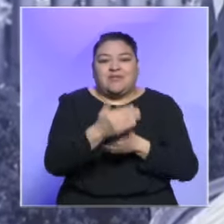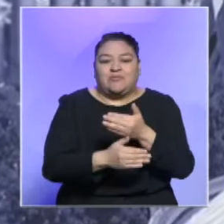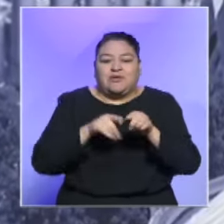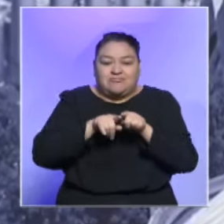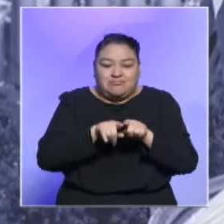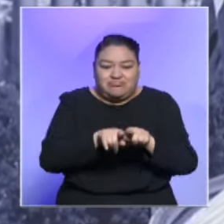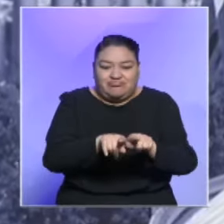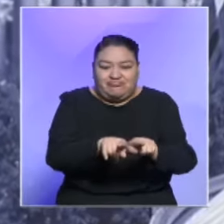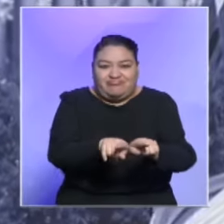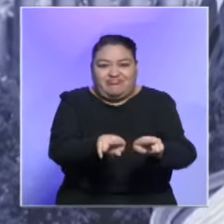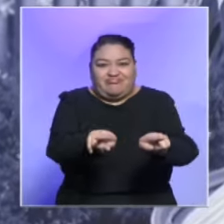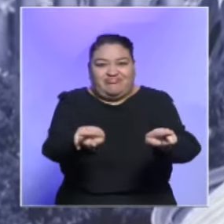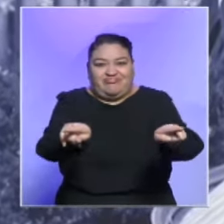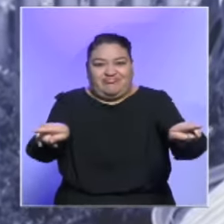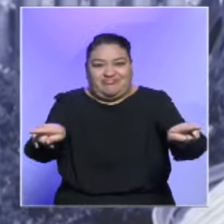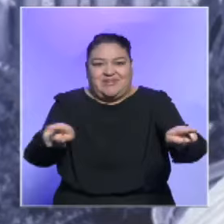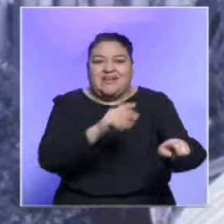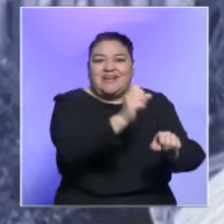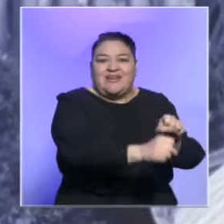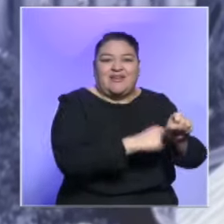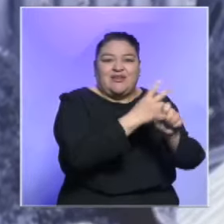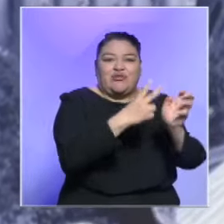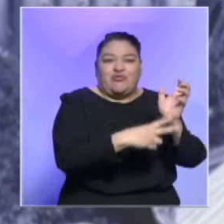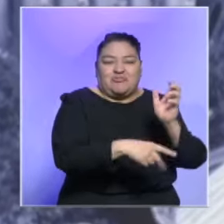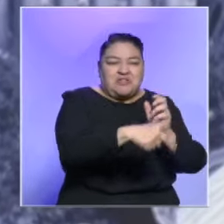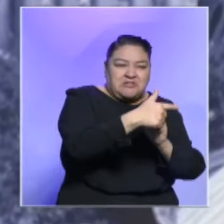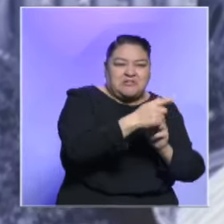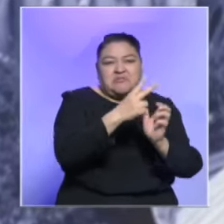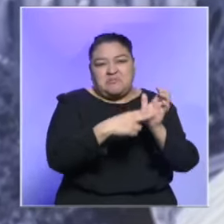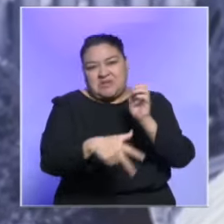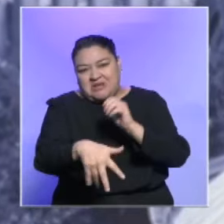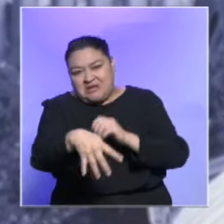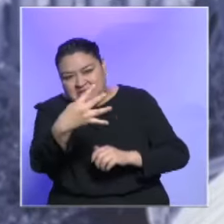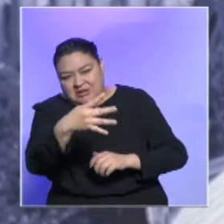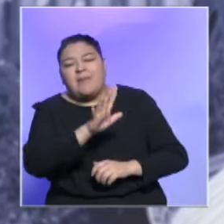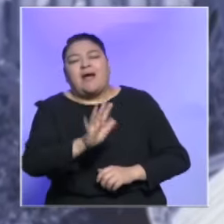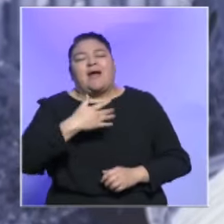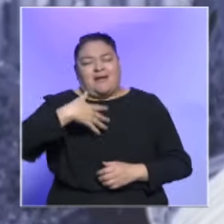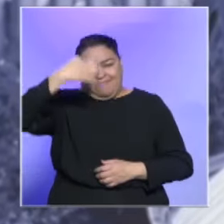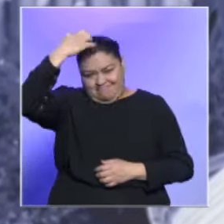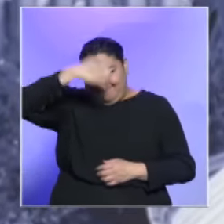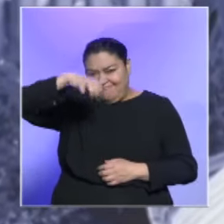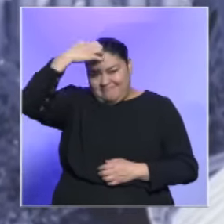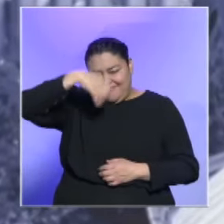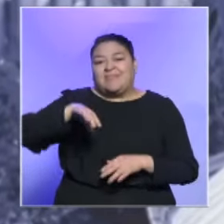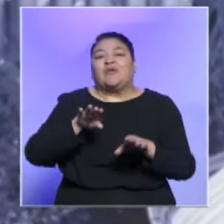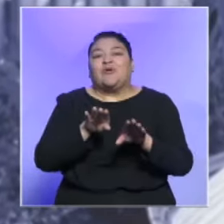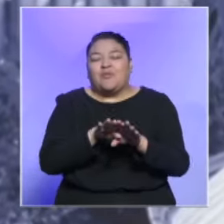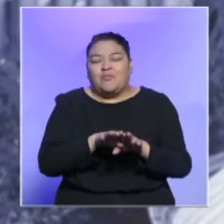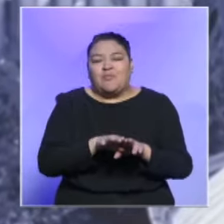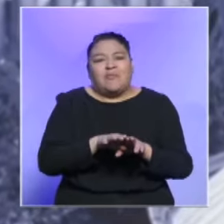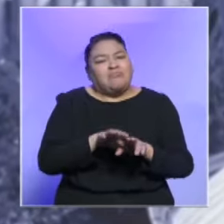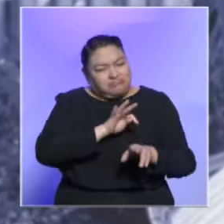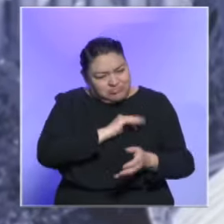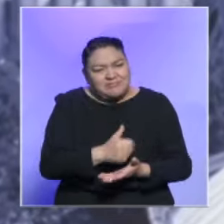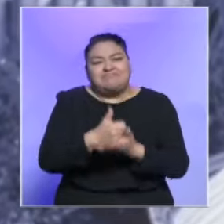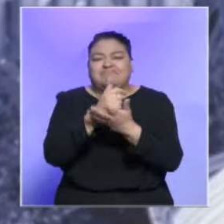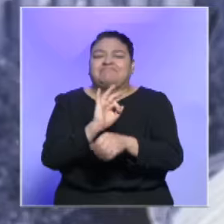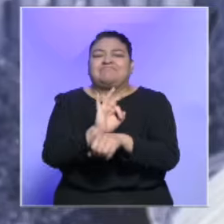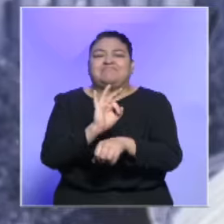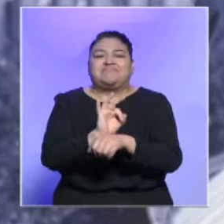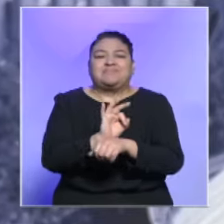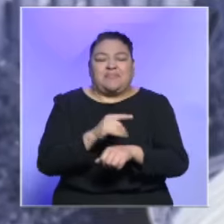2012, 2014, pero que pues tenemos experiencia y esa experiencia la podemos aprovechar.